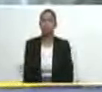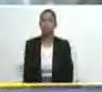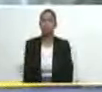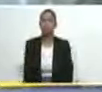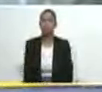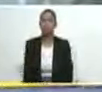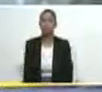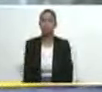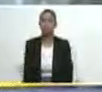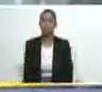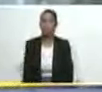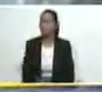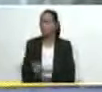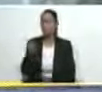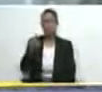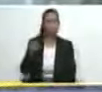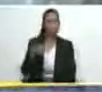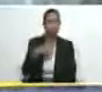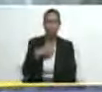No han podido,